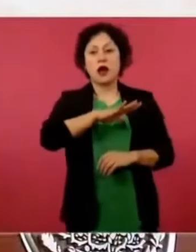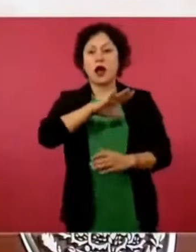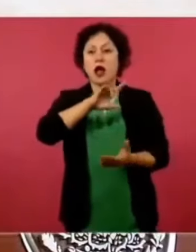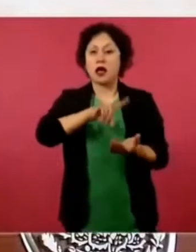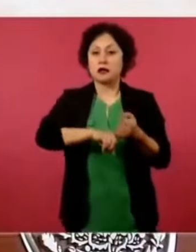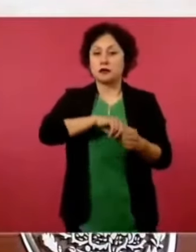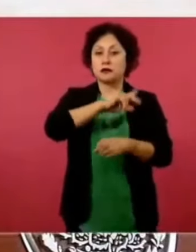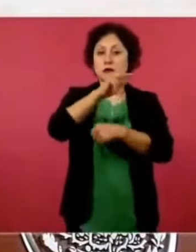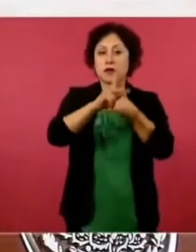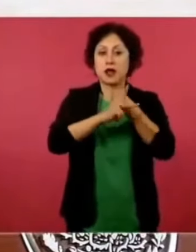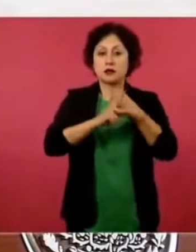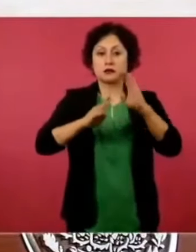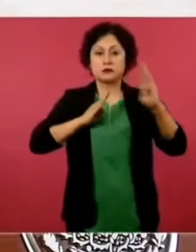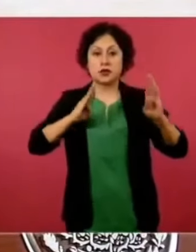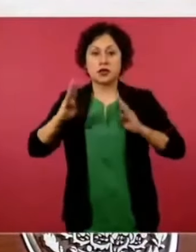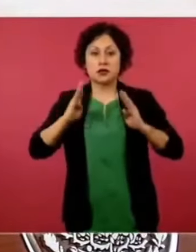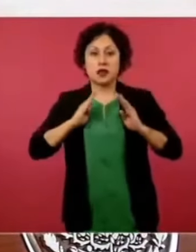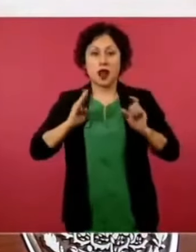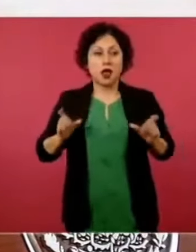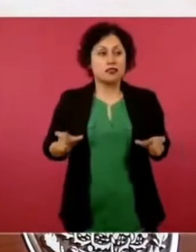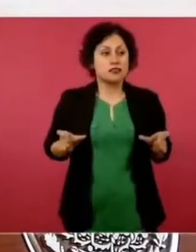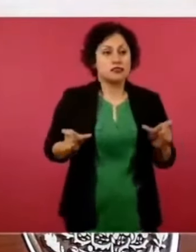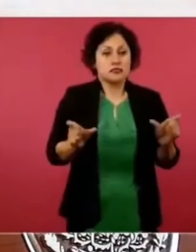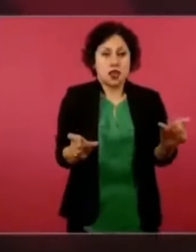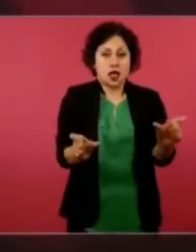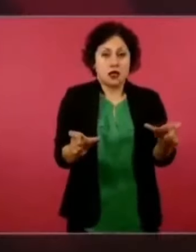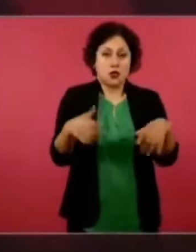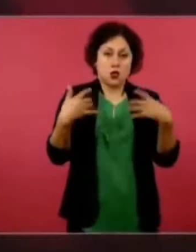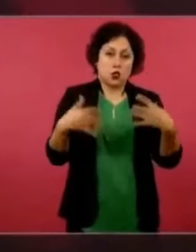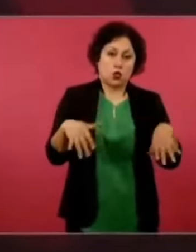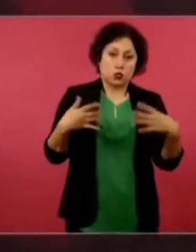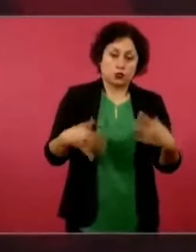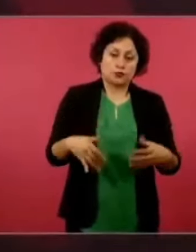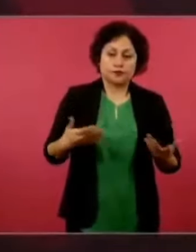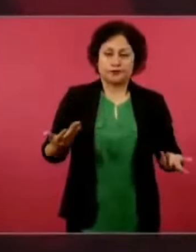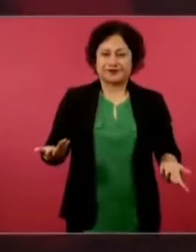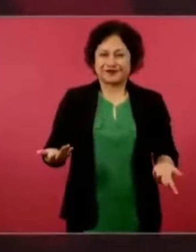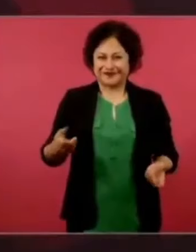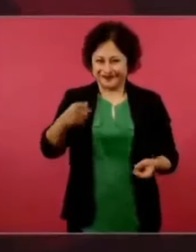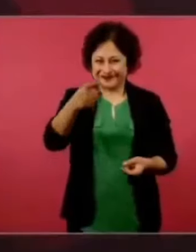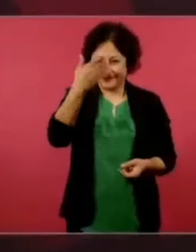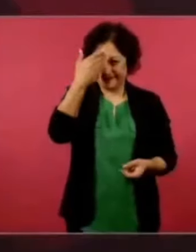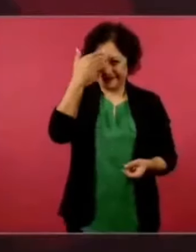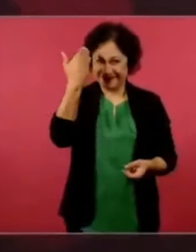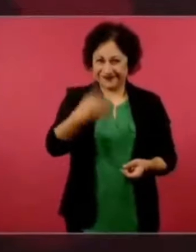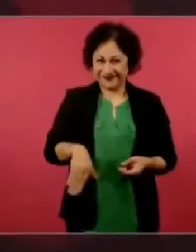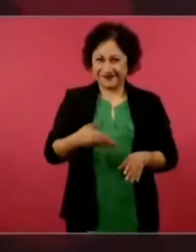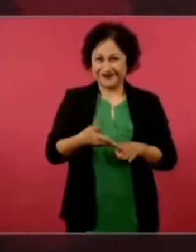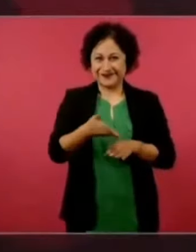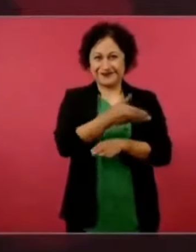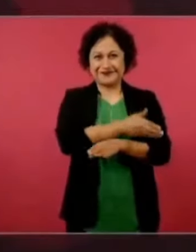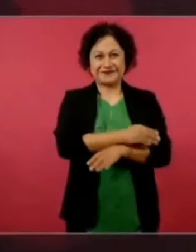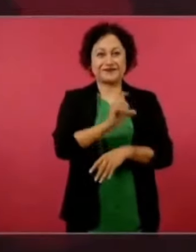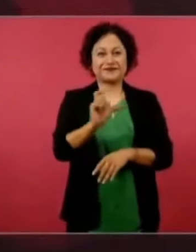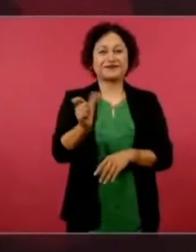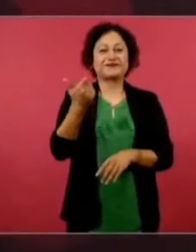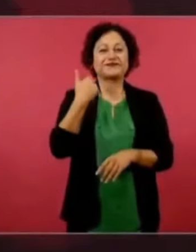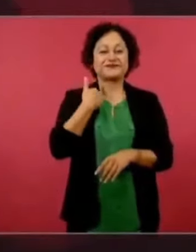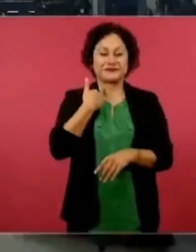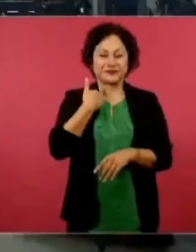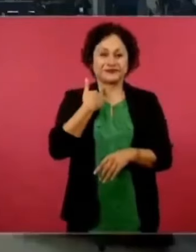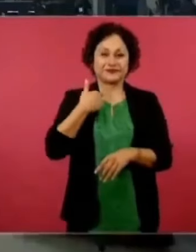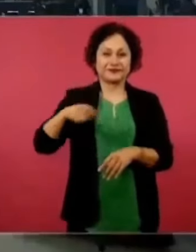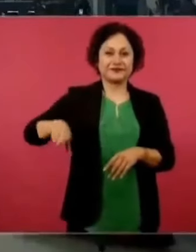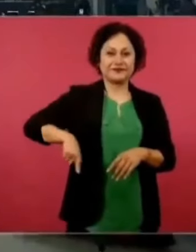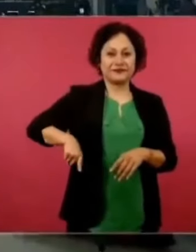país imagínense los del pan diciendo No eso que